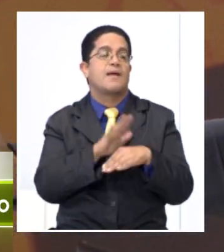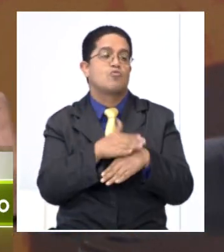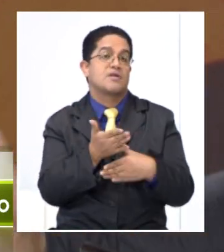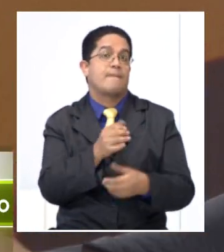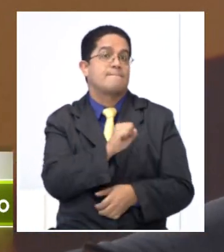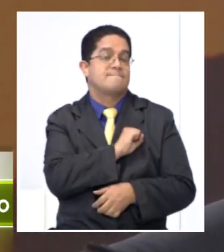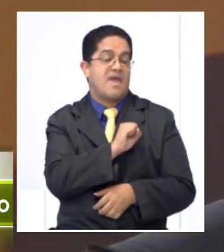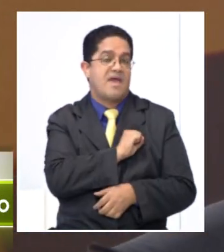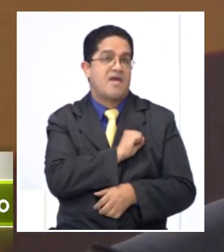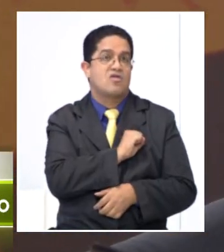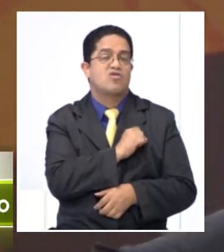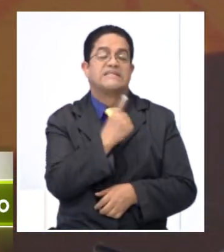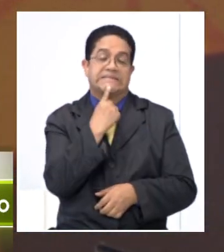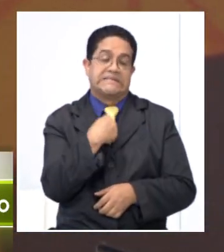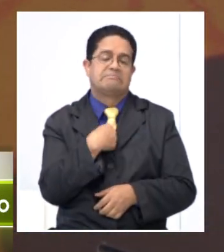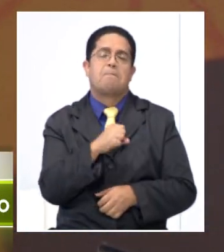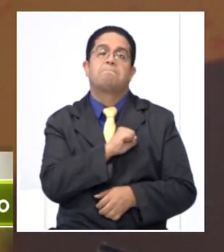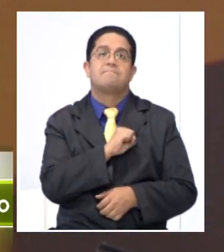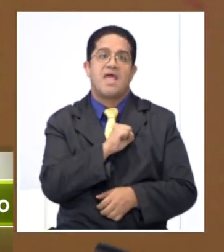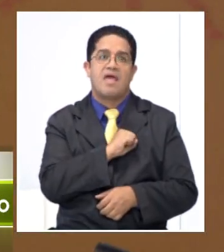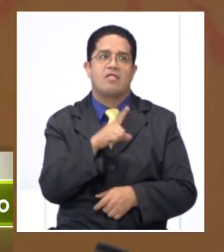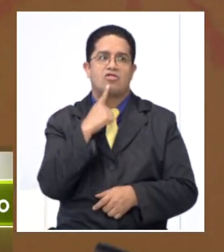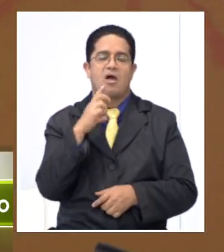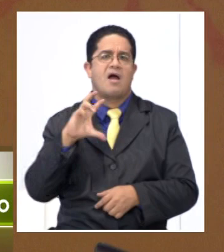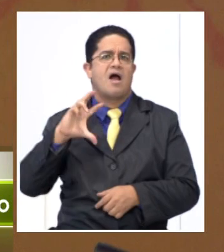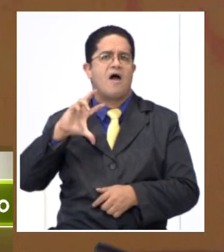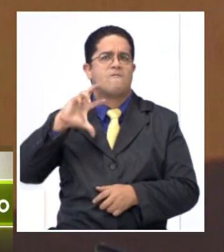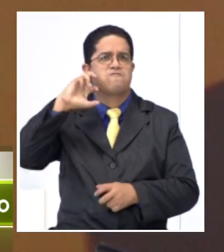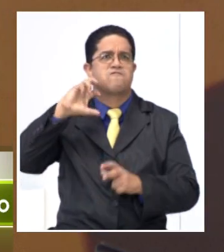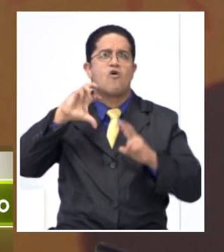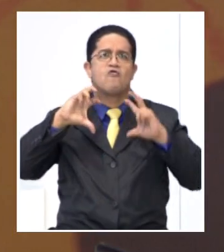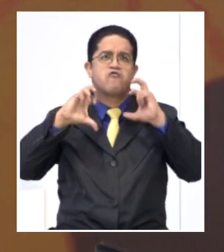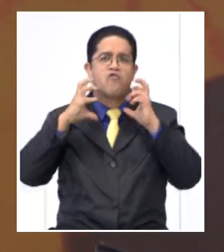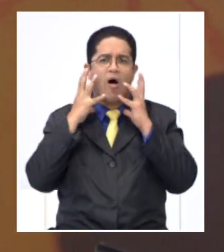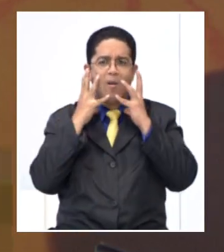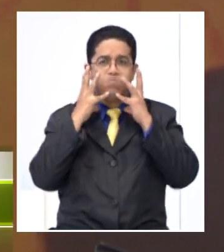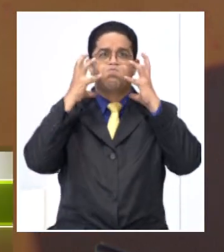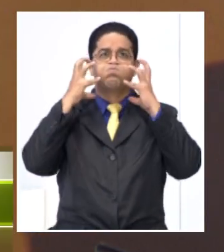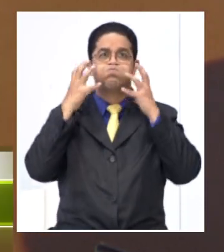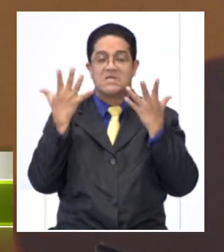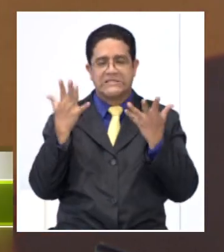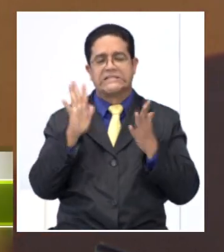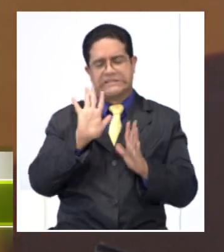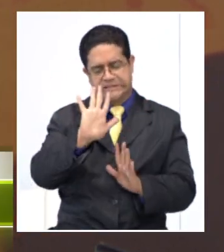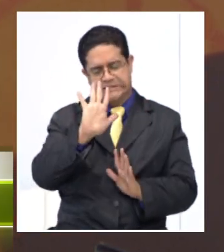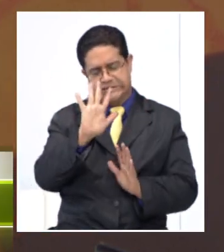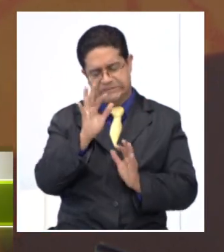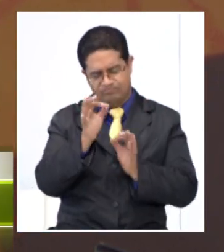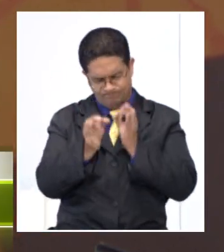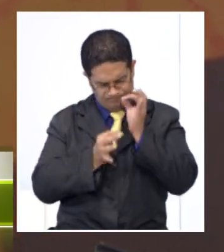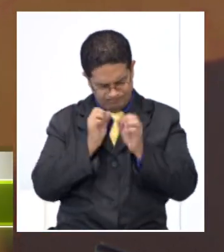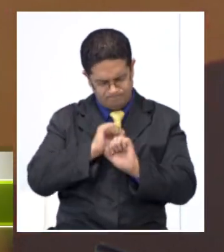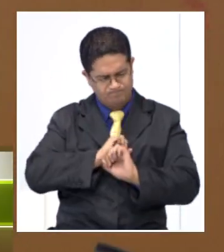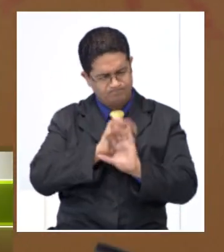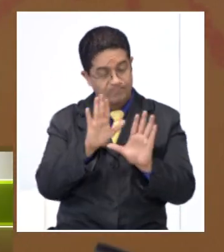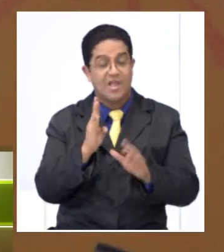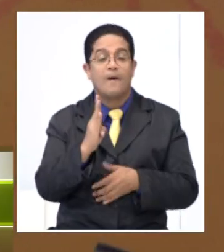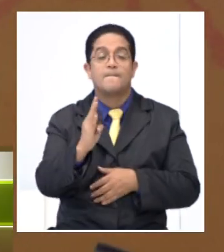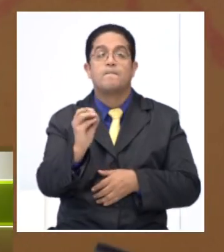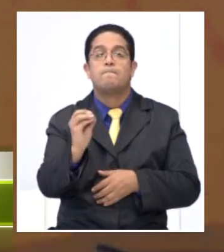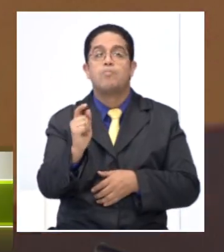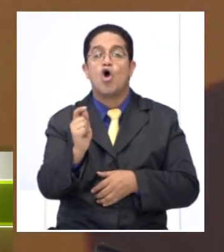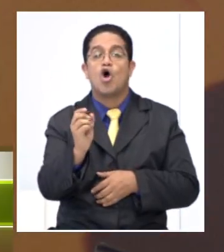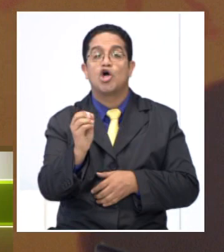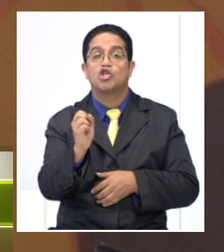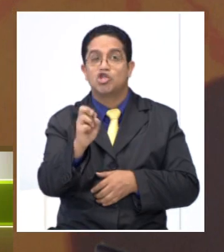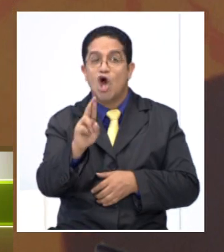y me refirió que tenía miedo de quedar inyectada y con mucho volumen. Entonces vamos a desmitificar un poco. El Botox no es un material